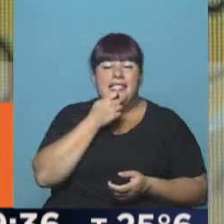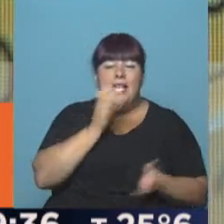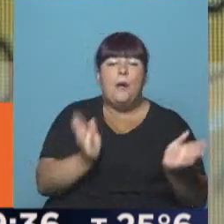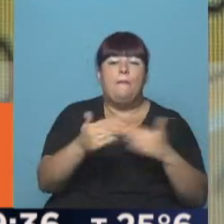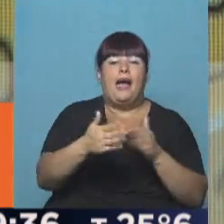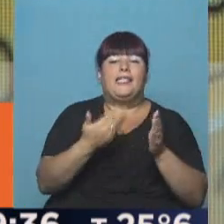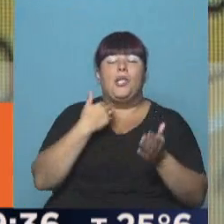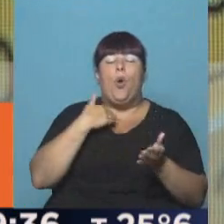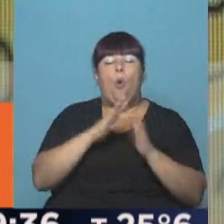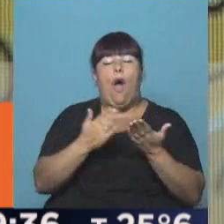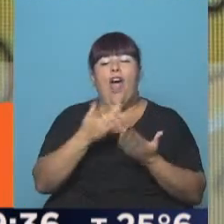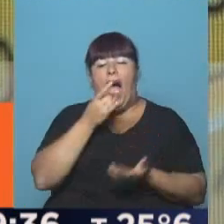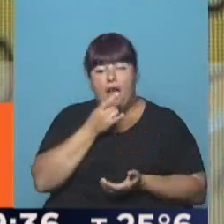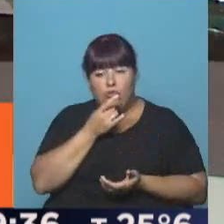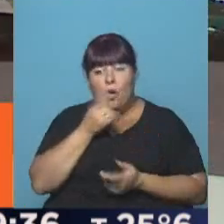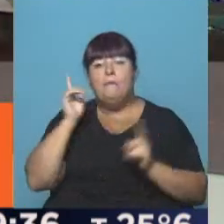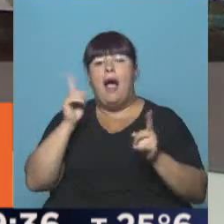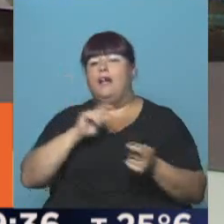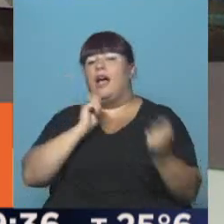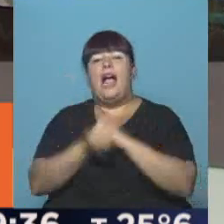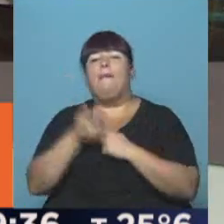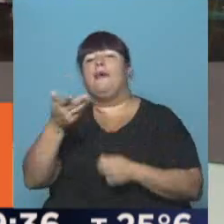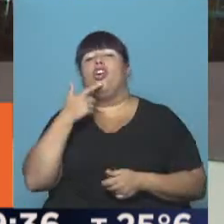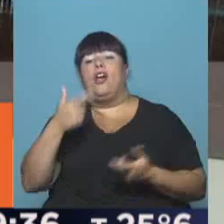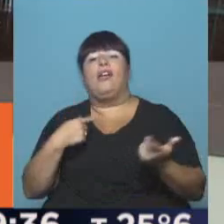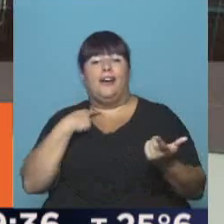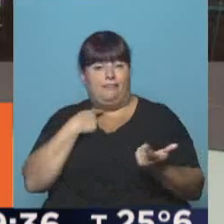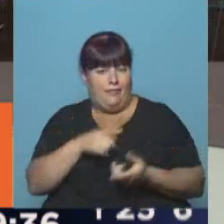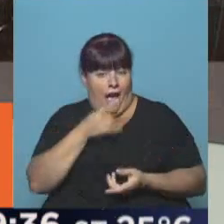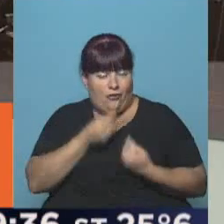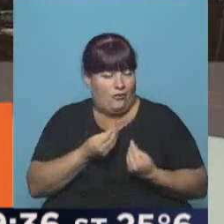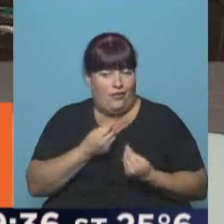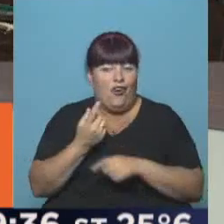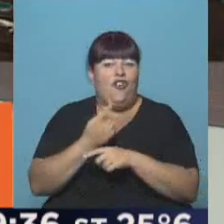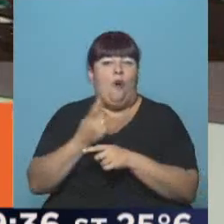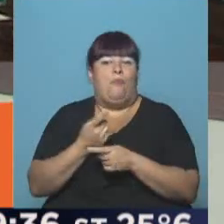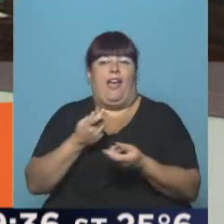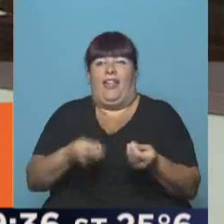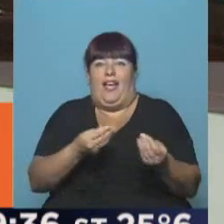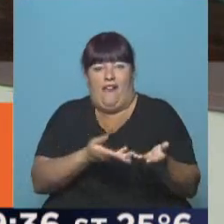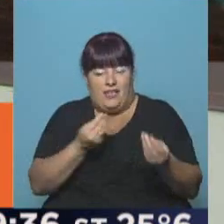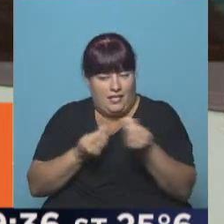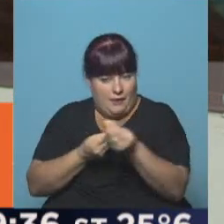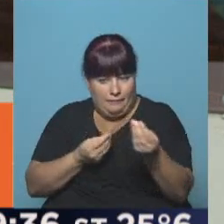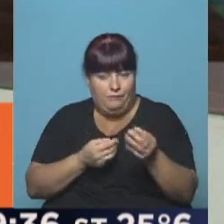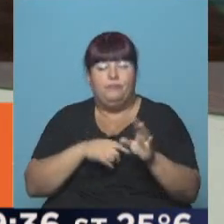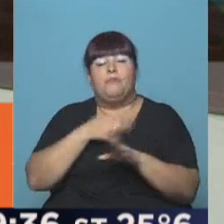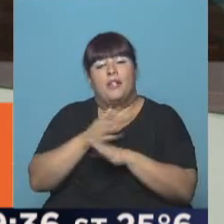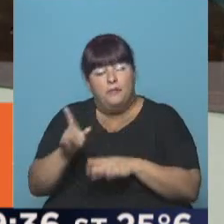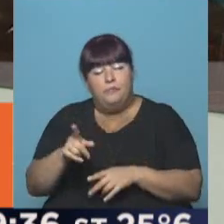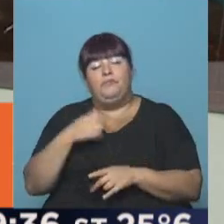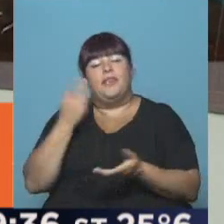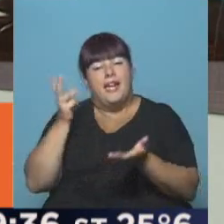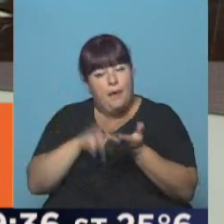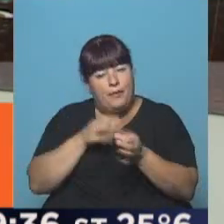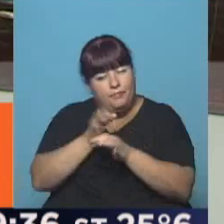paquete de cuadernos Azules y la maestra cambió pide rojo Qué haces con los cuadernos azules no puedes hacer pan dulce con eso y después insisto